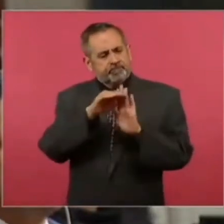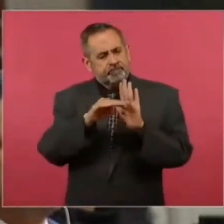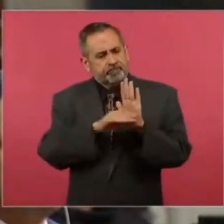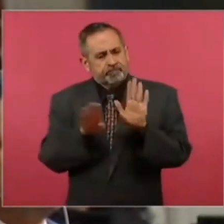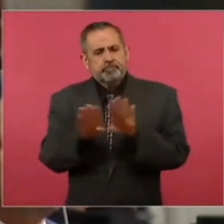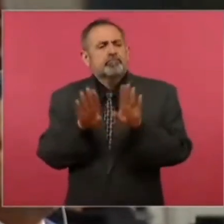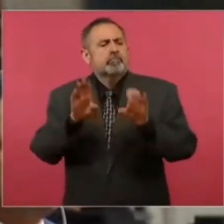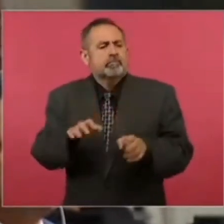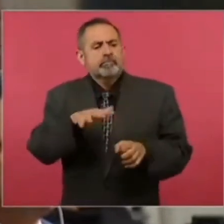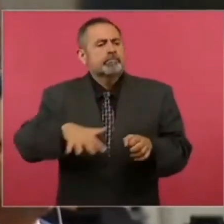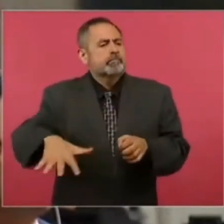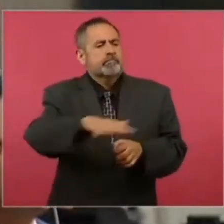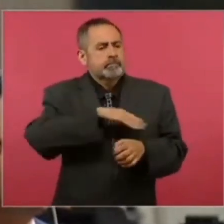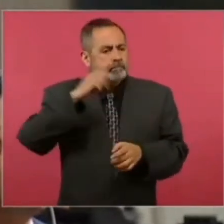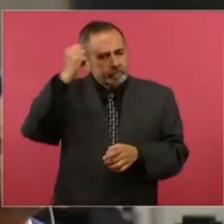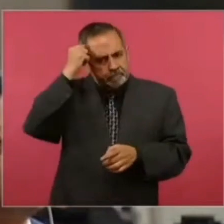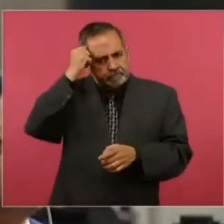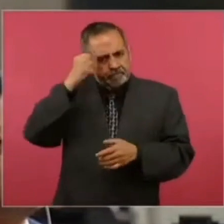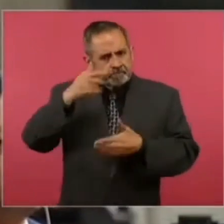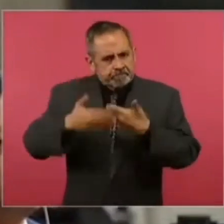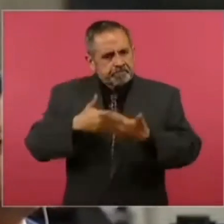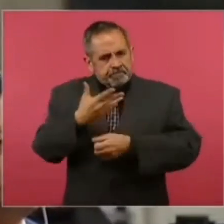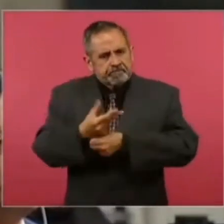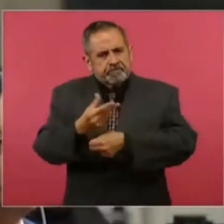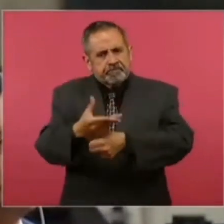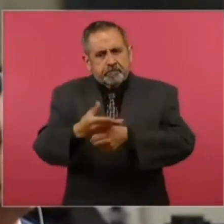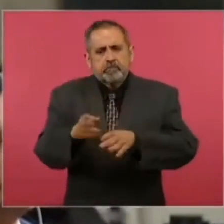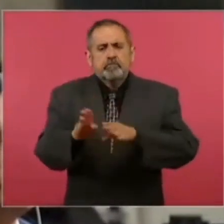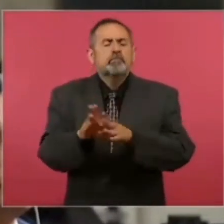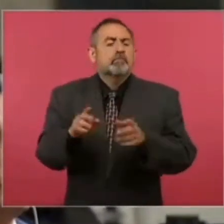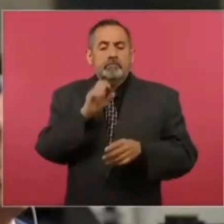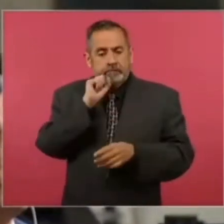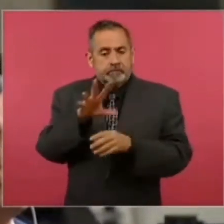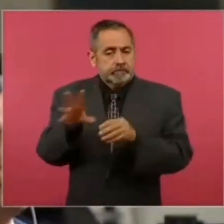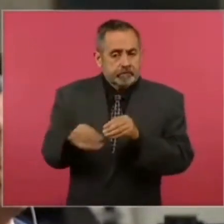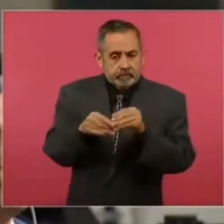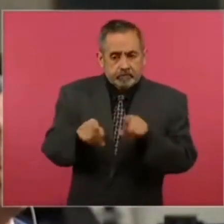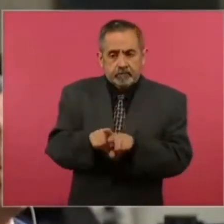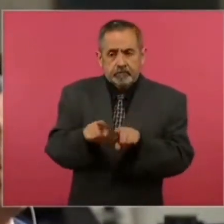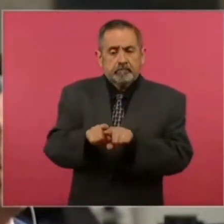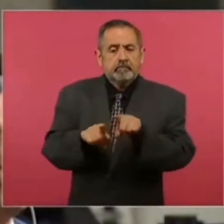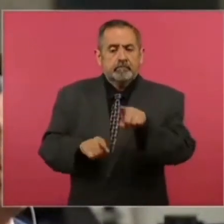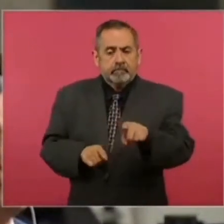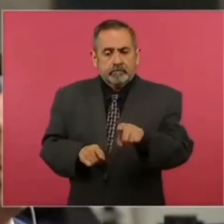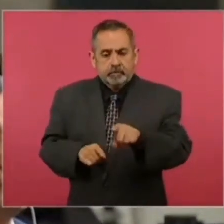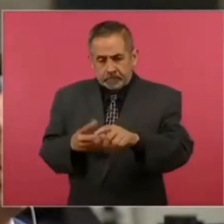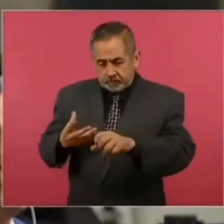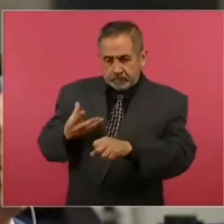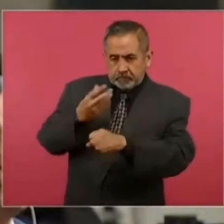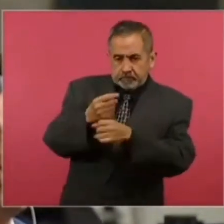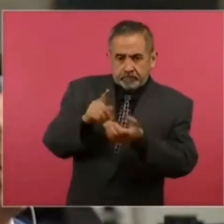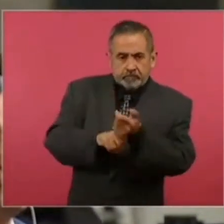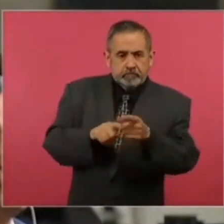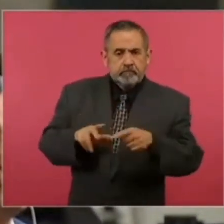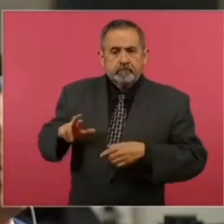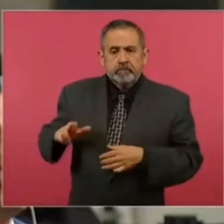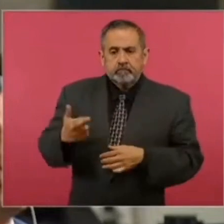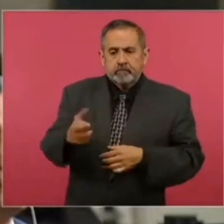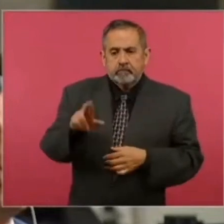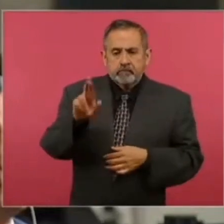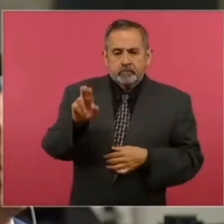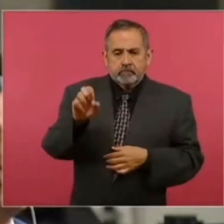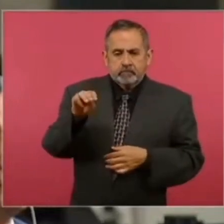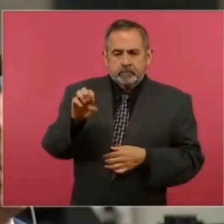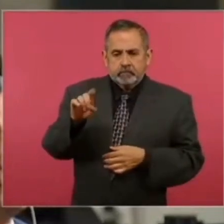del proyecto, si aunado al proyecto también se incluye la rehabilitación del Río de los